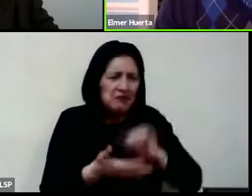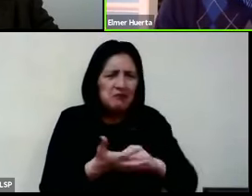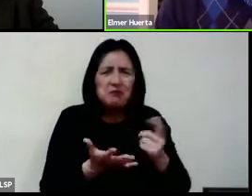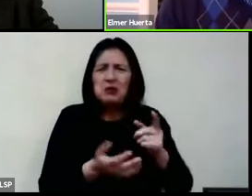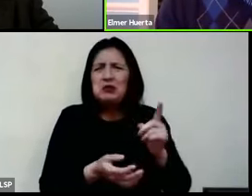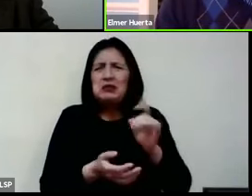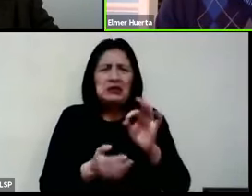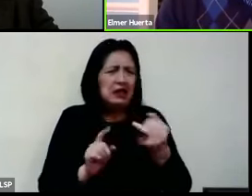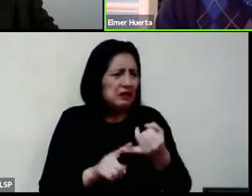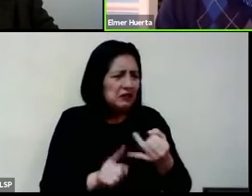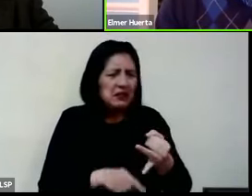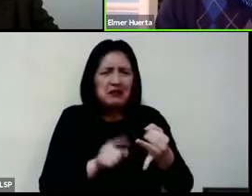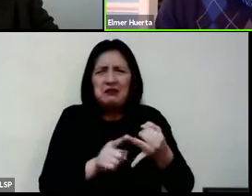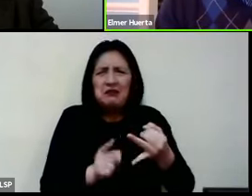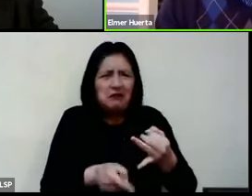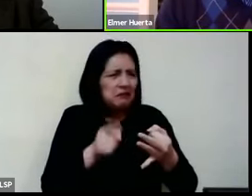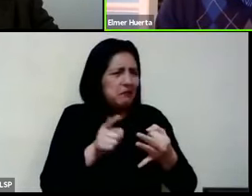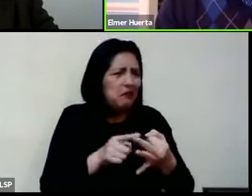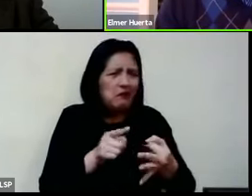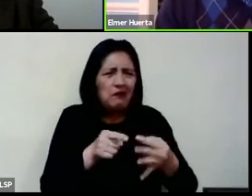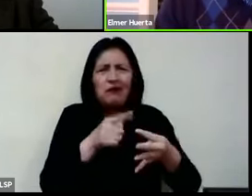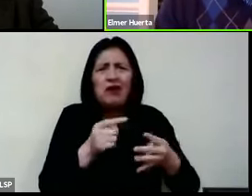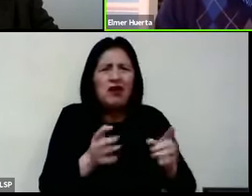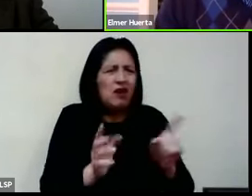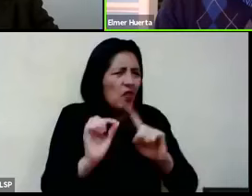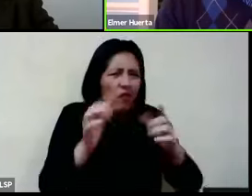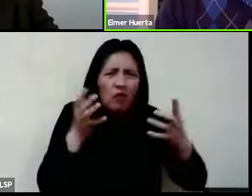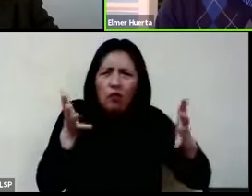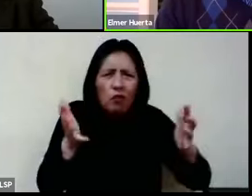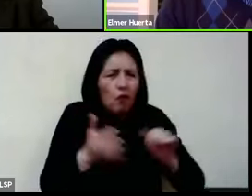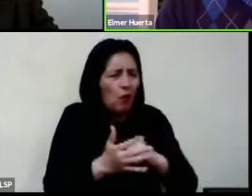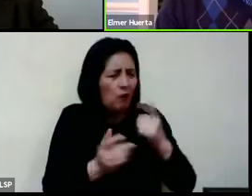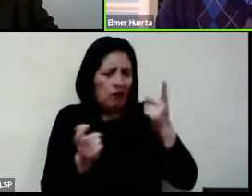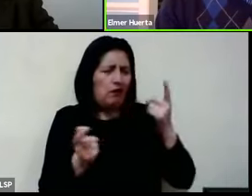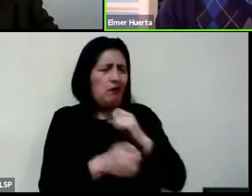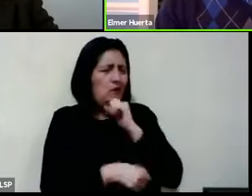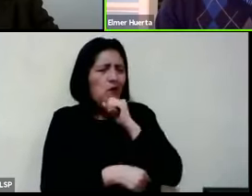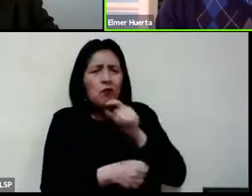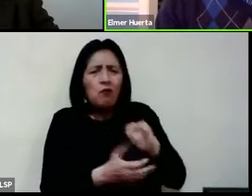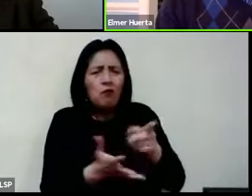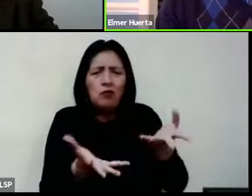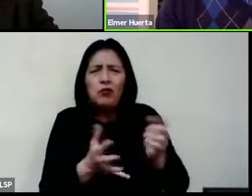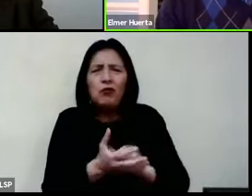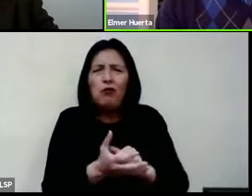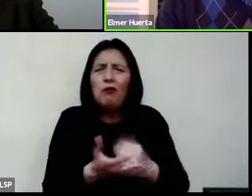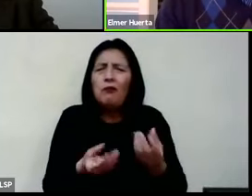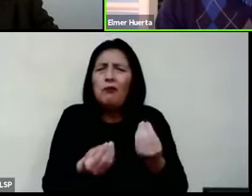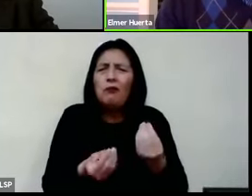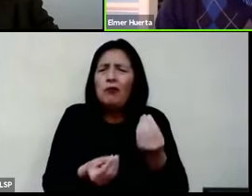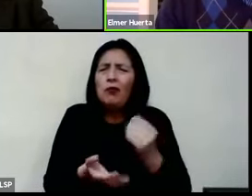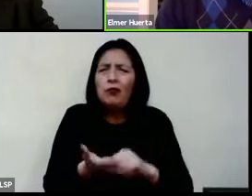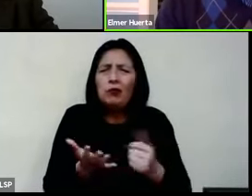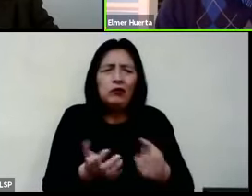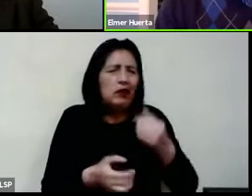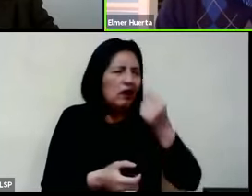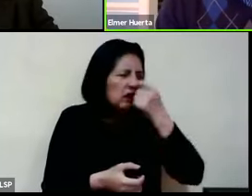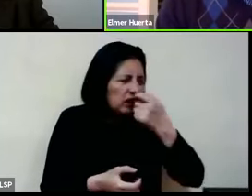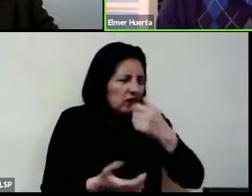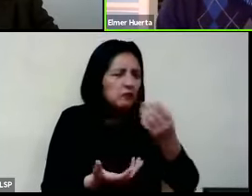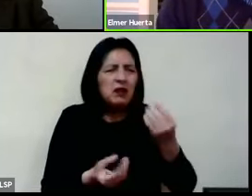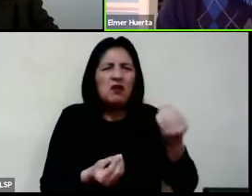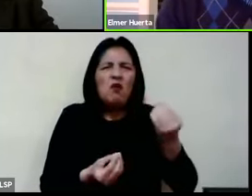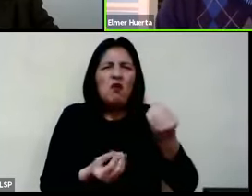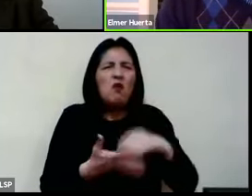el MERS y por otro tipo de enfermedades virales, tampoco correspondía con lo que es la gripe, la